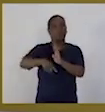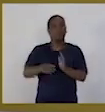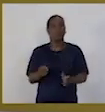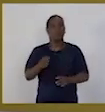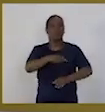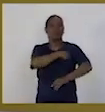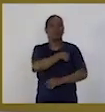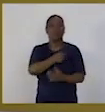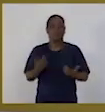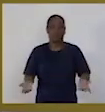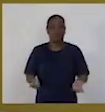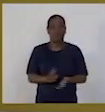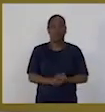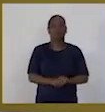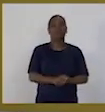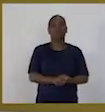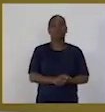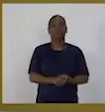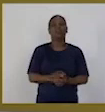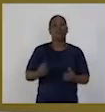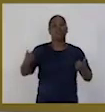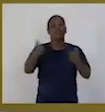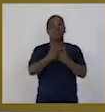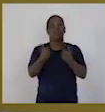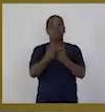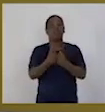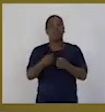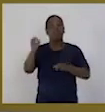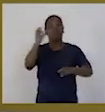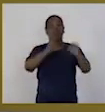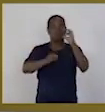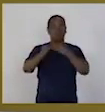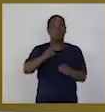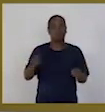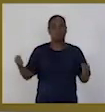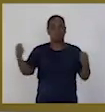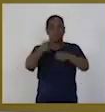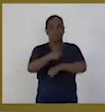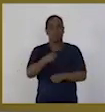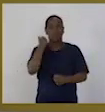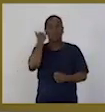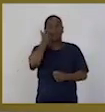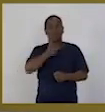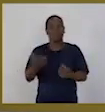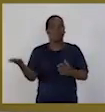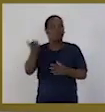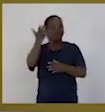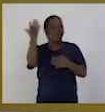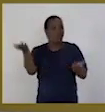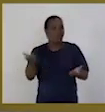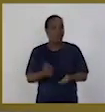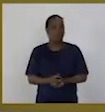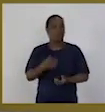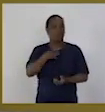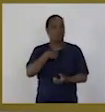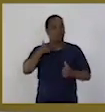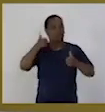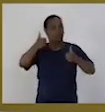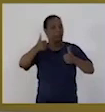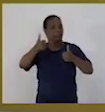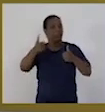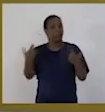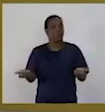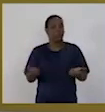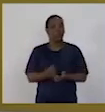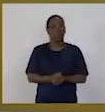partículas de la sustancia chocan a mayor velocidad o tienen mayor choques efectivos, por lo que esto transita y aumentaría la